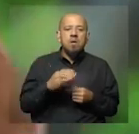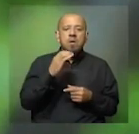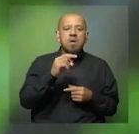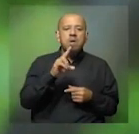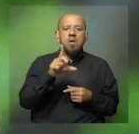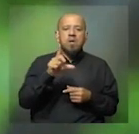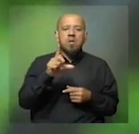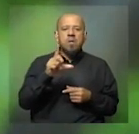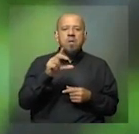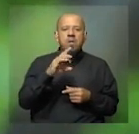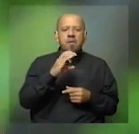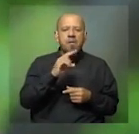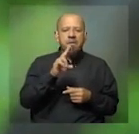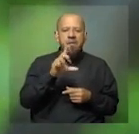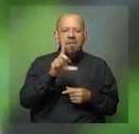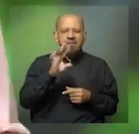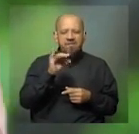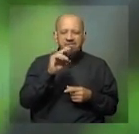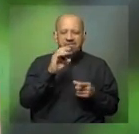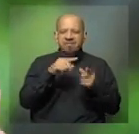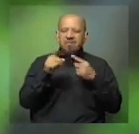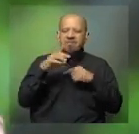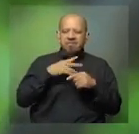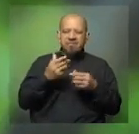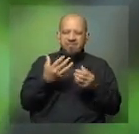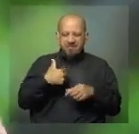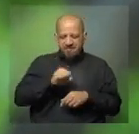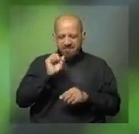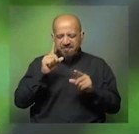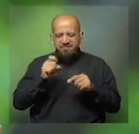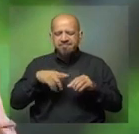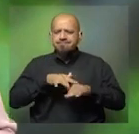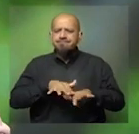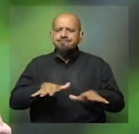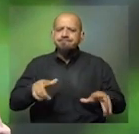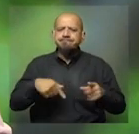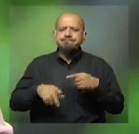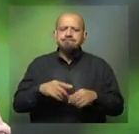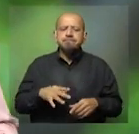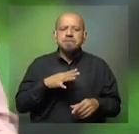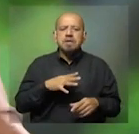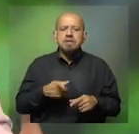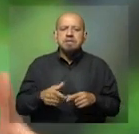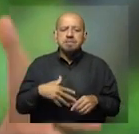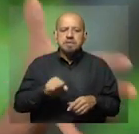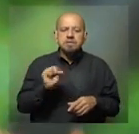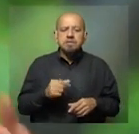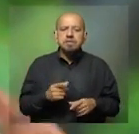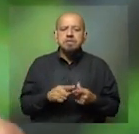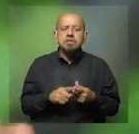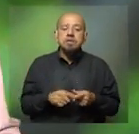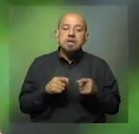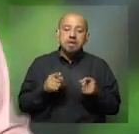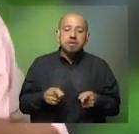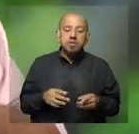cuando hay que regar más cantidad, más volumen de agua, hay que agregarle para que los cultivos se mantengan. Y esto